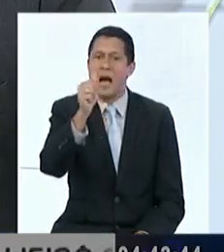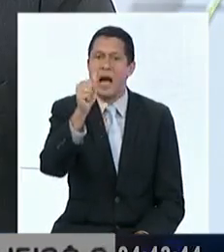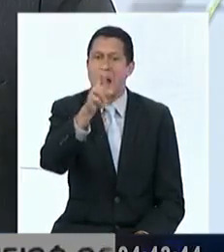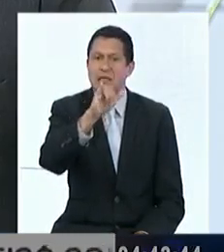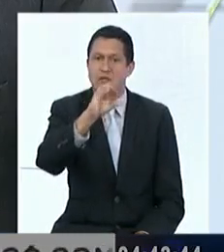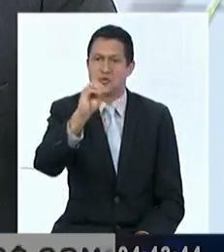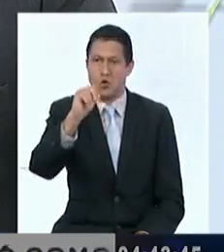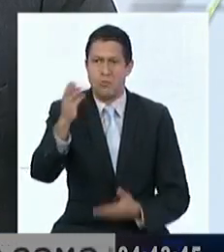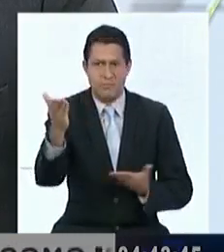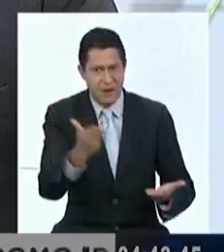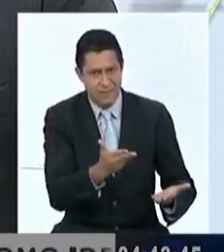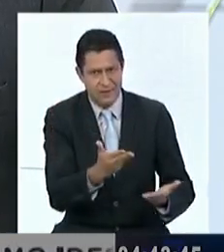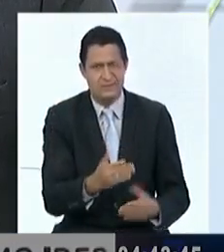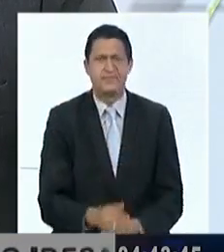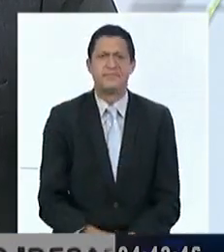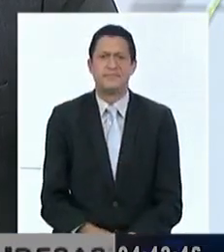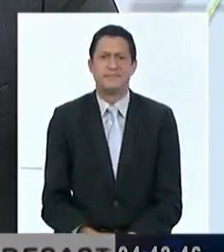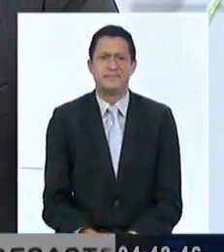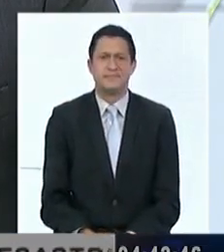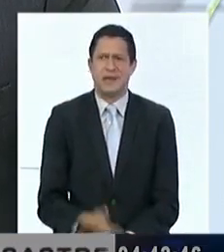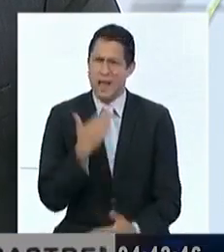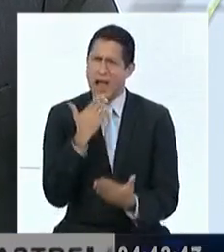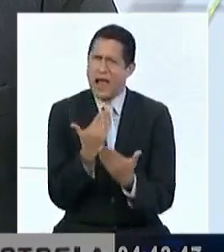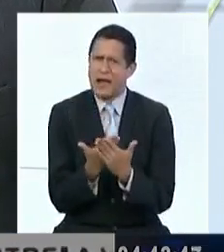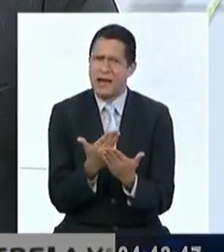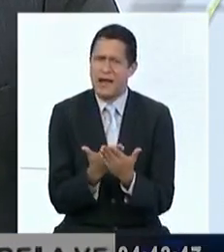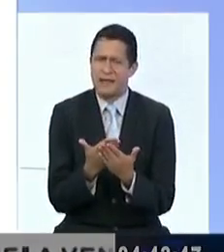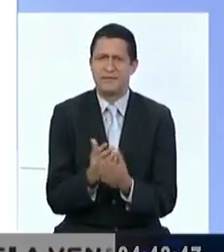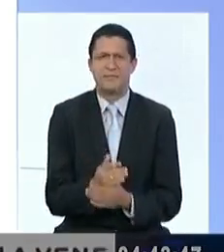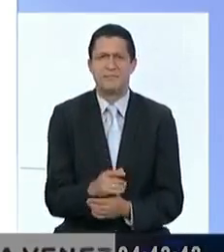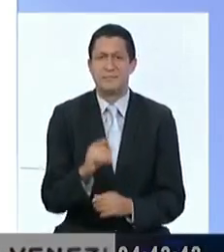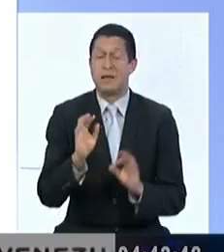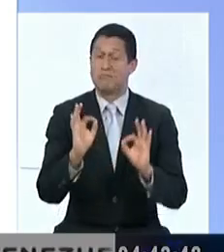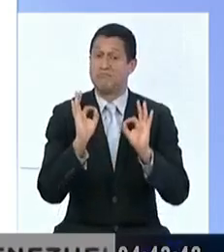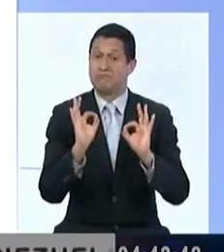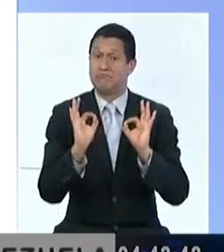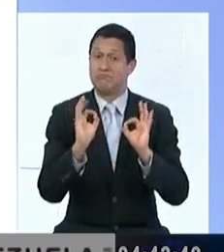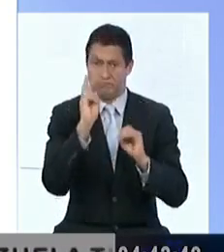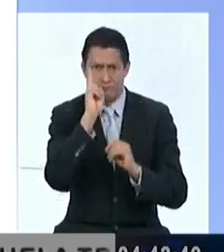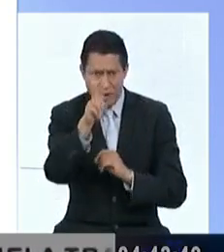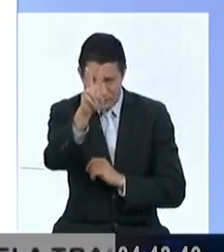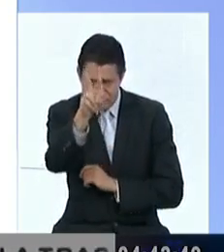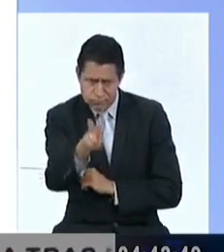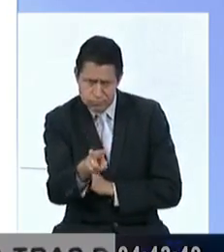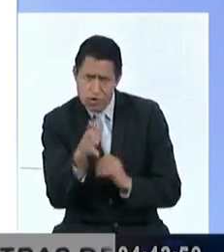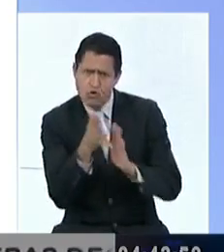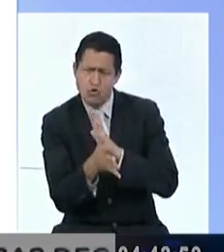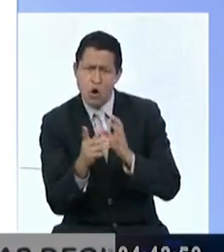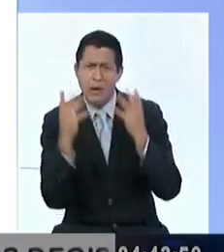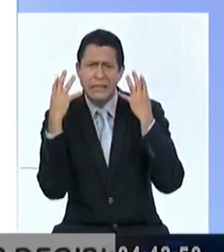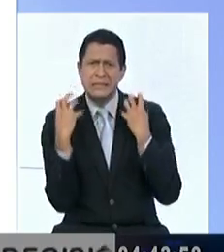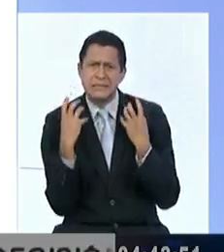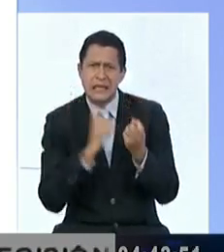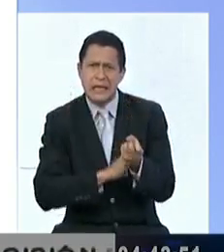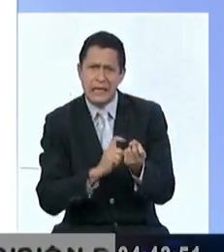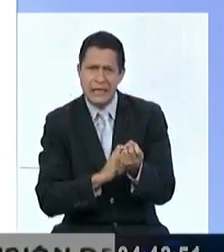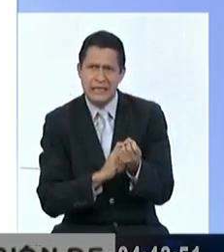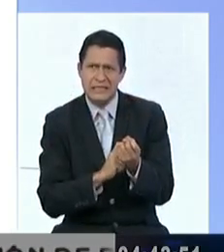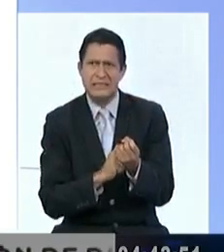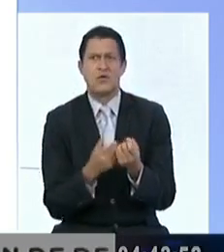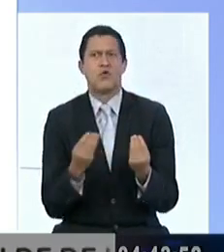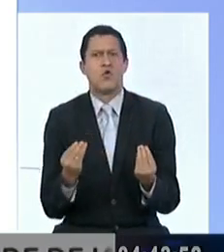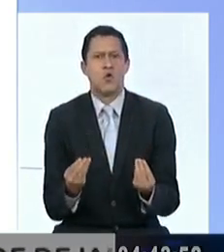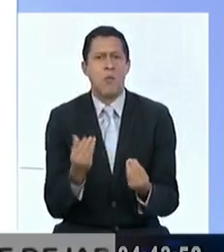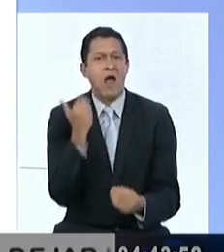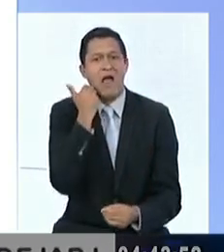bienvenido gracias por estar con nosotros y vida de hoy y precisamente veíamos muy introductorios relacionado al estrés recordamos que el estrés es catalogado como